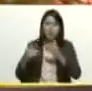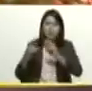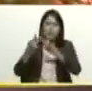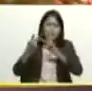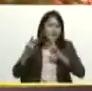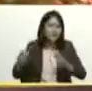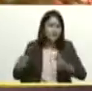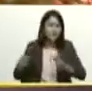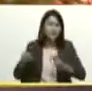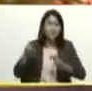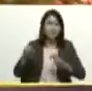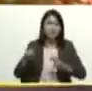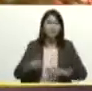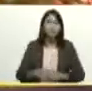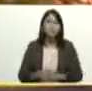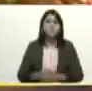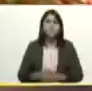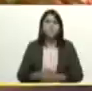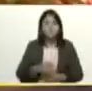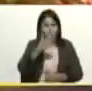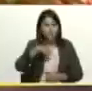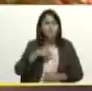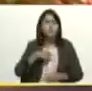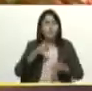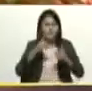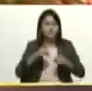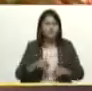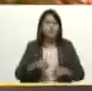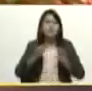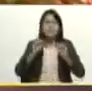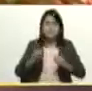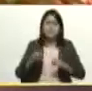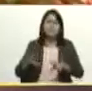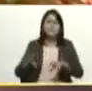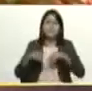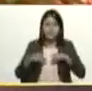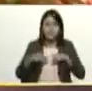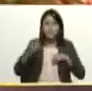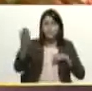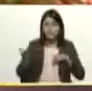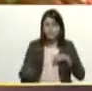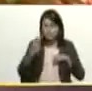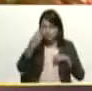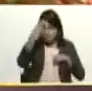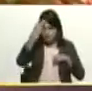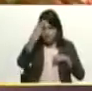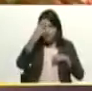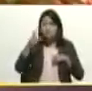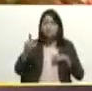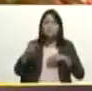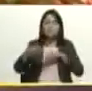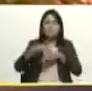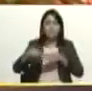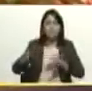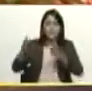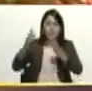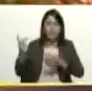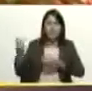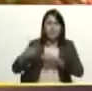investigaciones. Yo he decidido aceptar la renuncia como ministro de Energía y Petróleo para